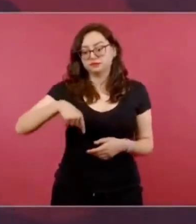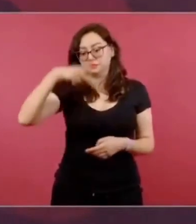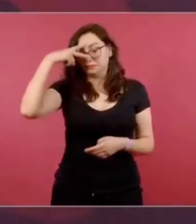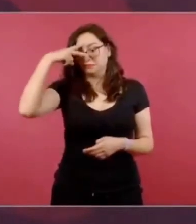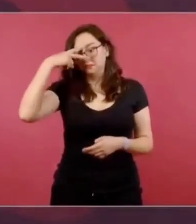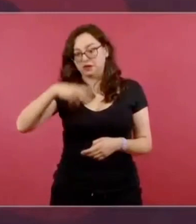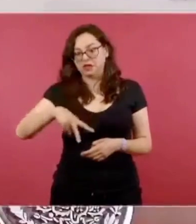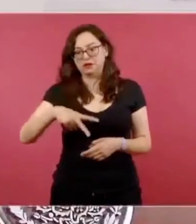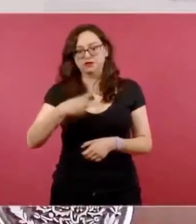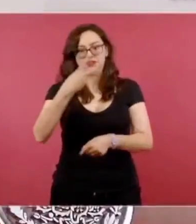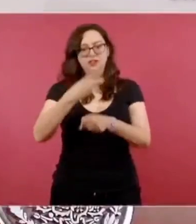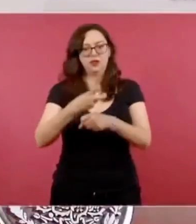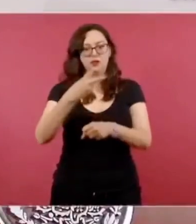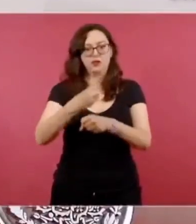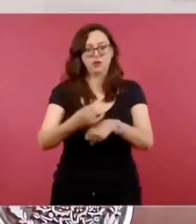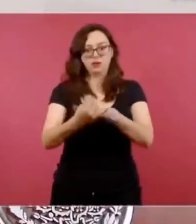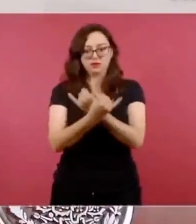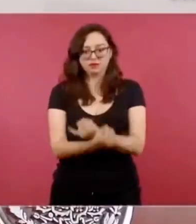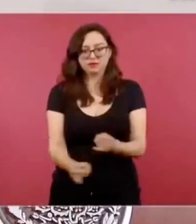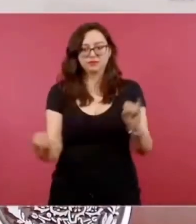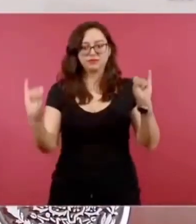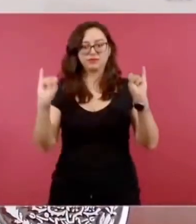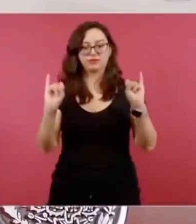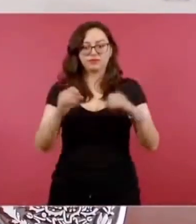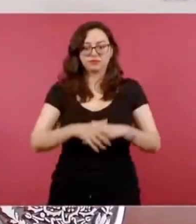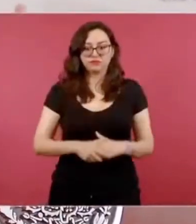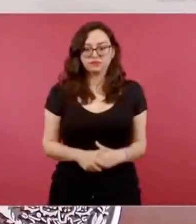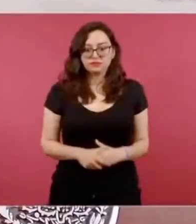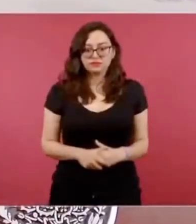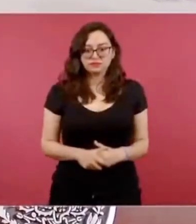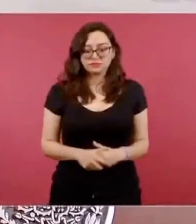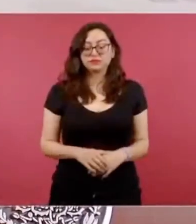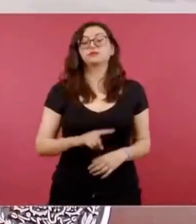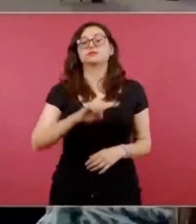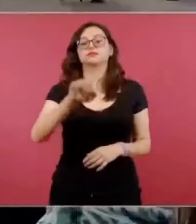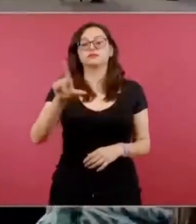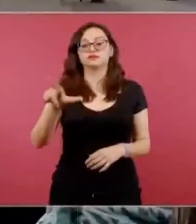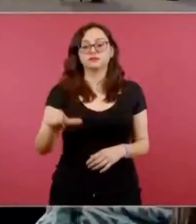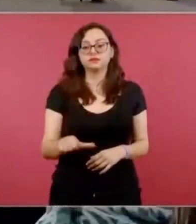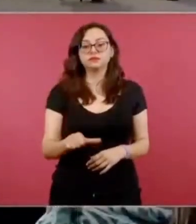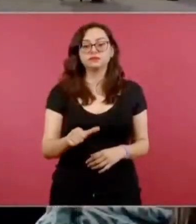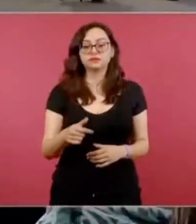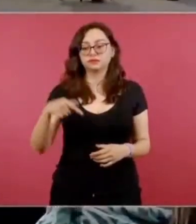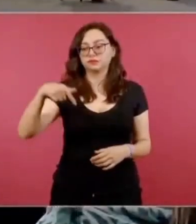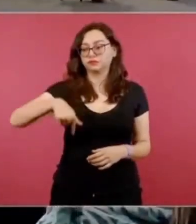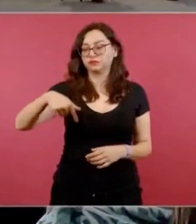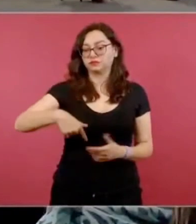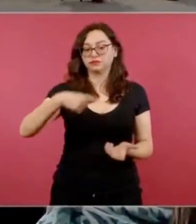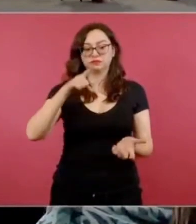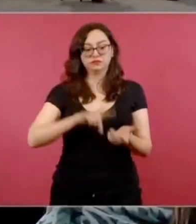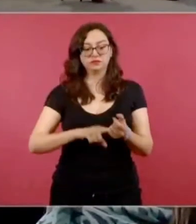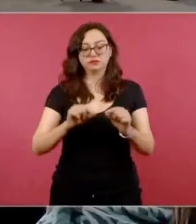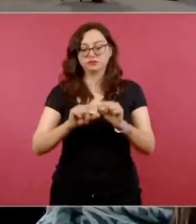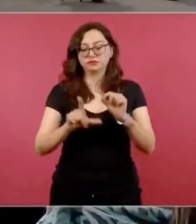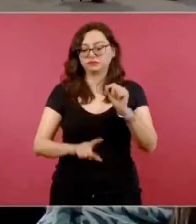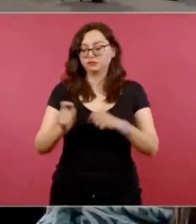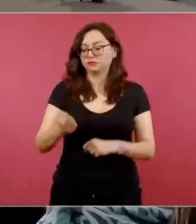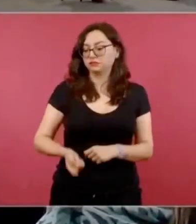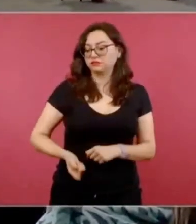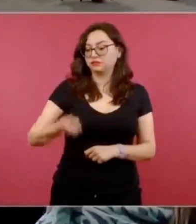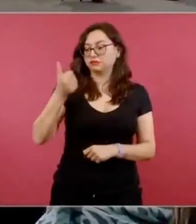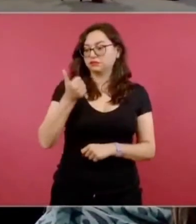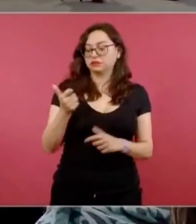México. Y luego lo que fue nuestra revolución, la primera revolución social en el mundo,